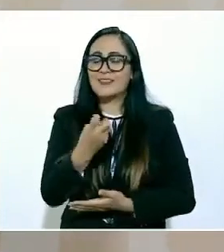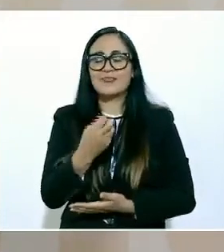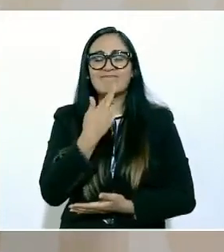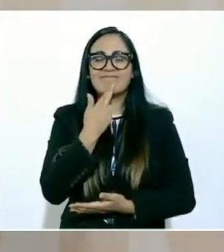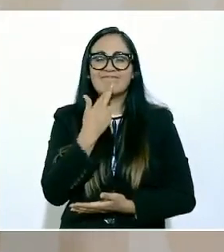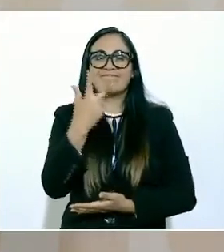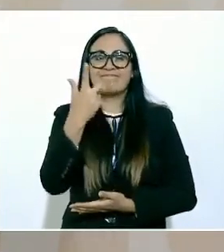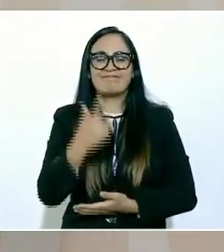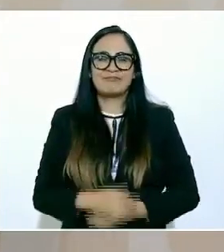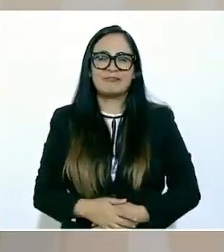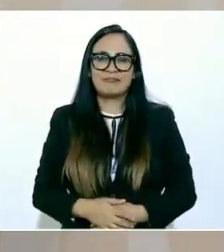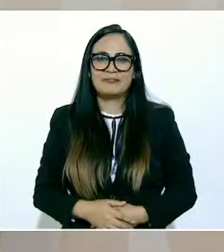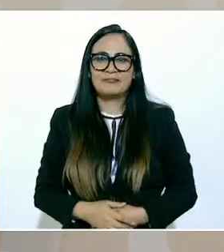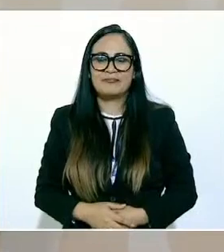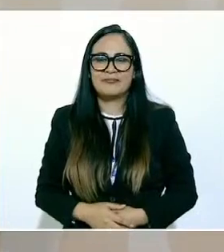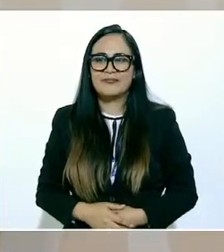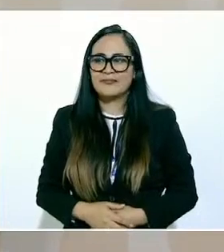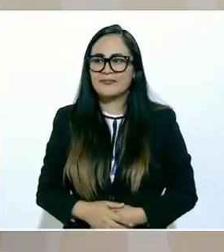es